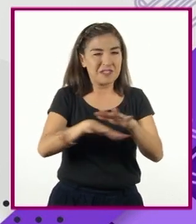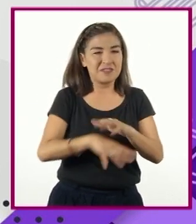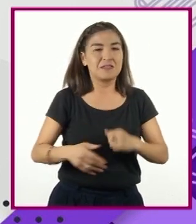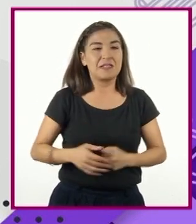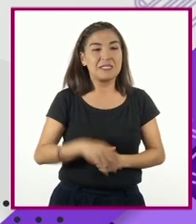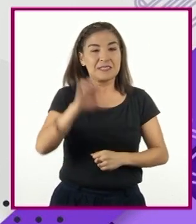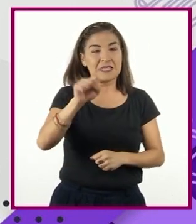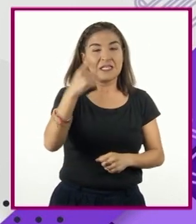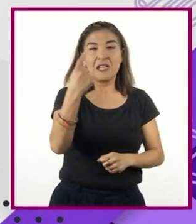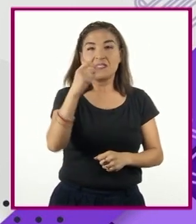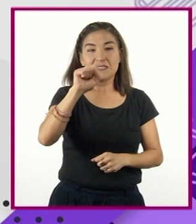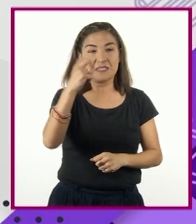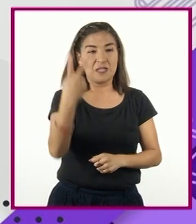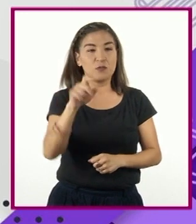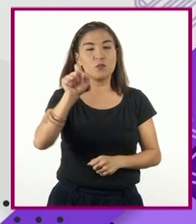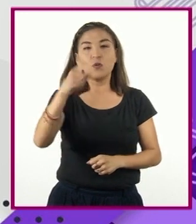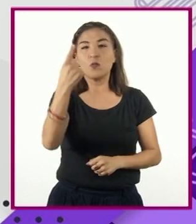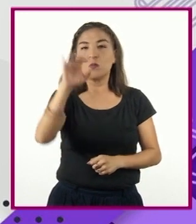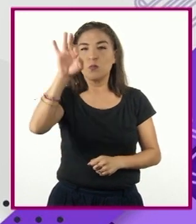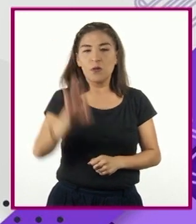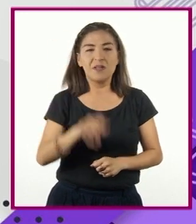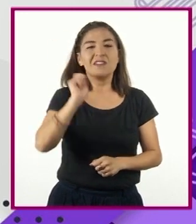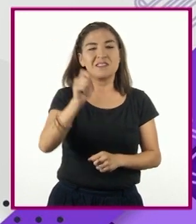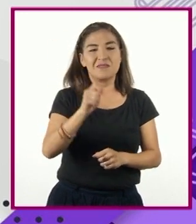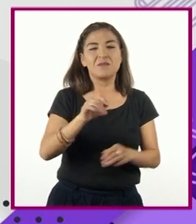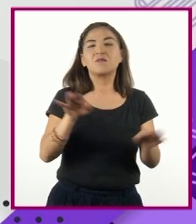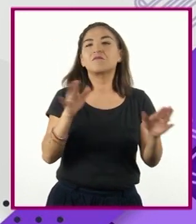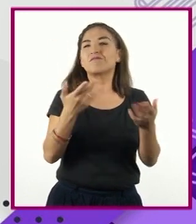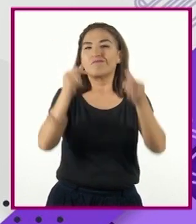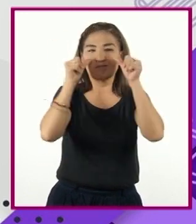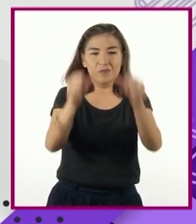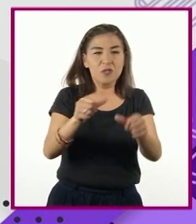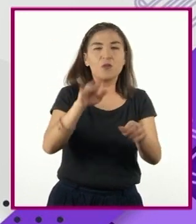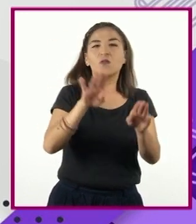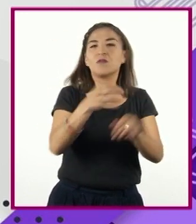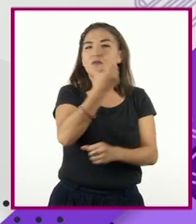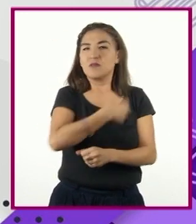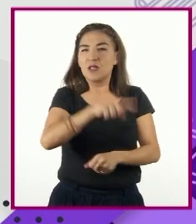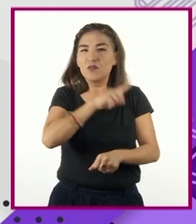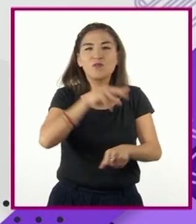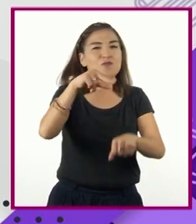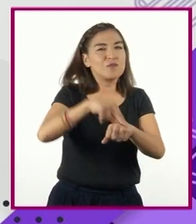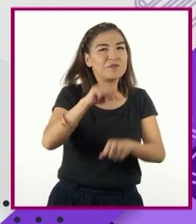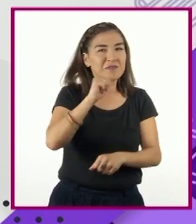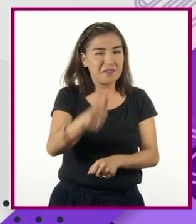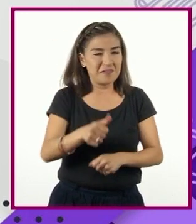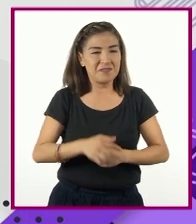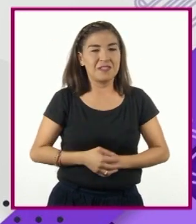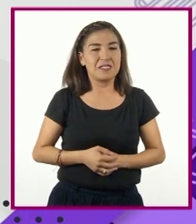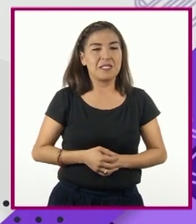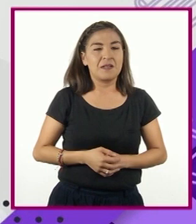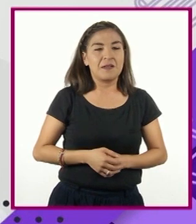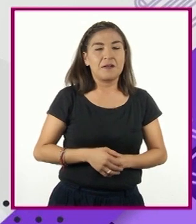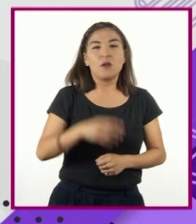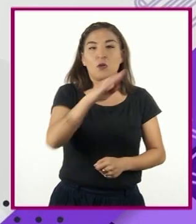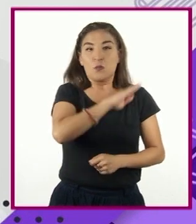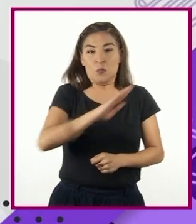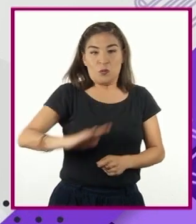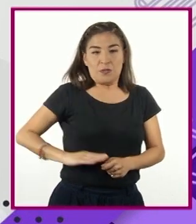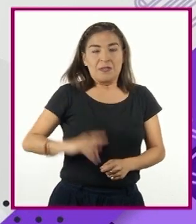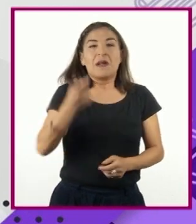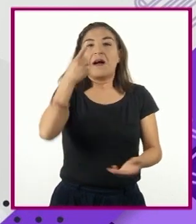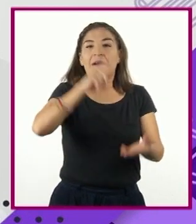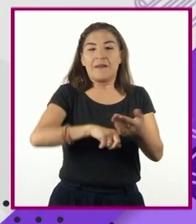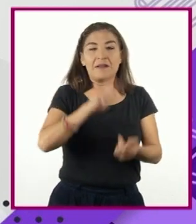62.1% tenía carencia de acceso a servicios de salud. Por su parte, entre los municipios con